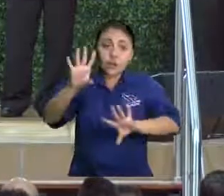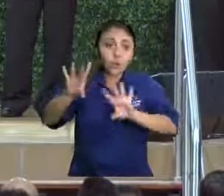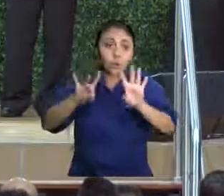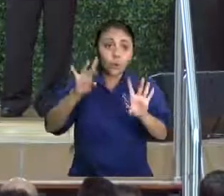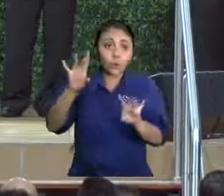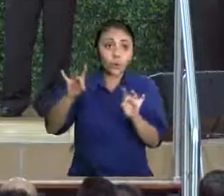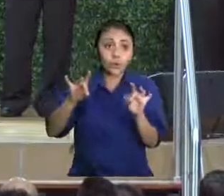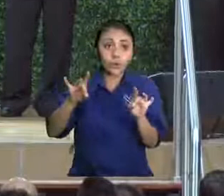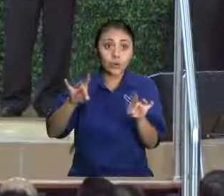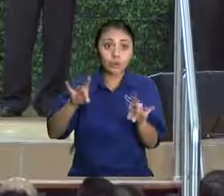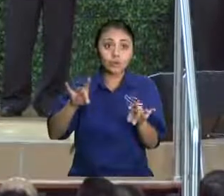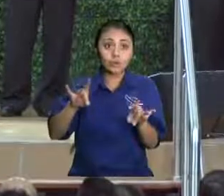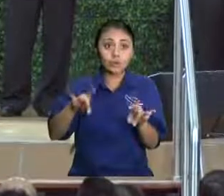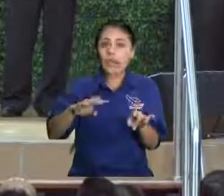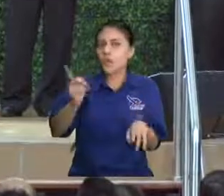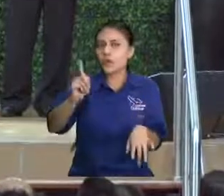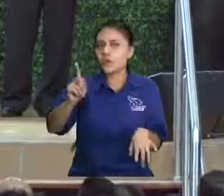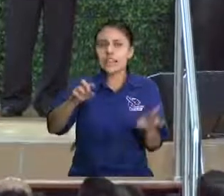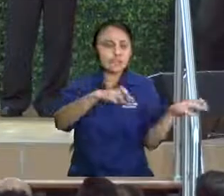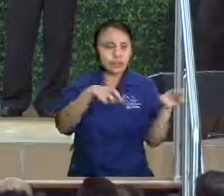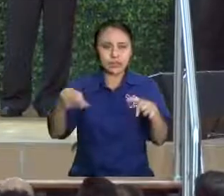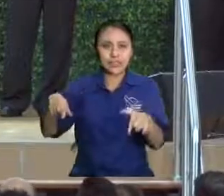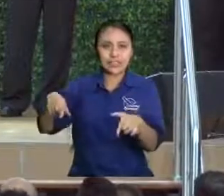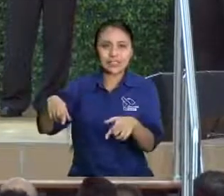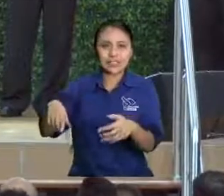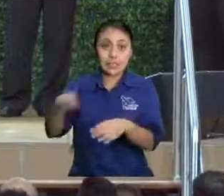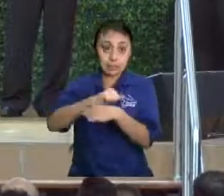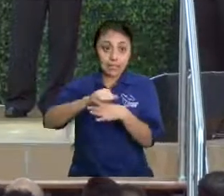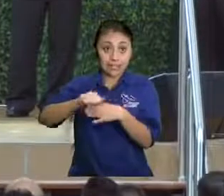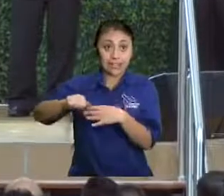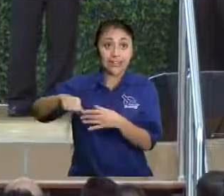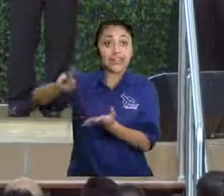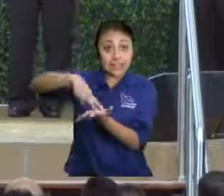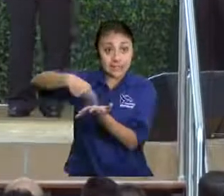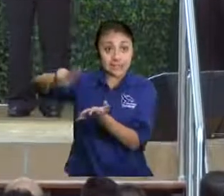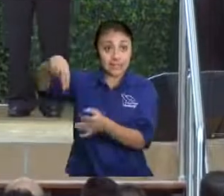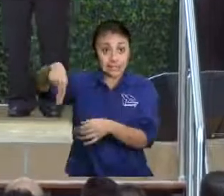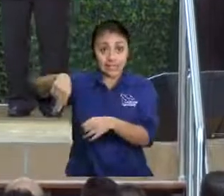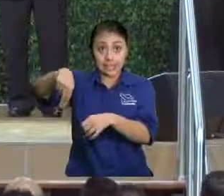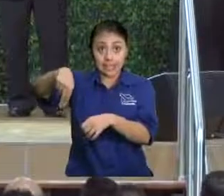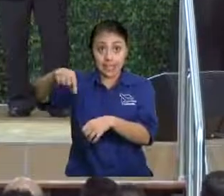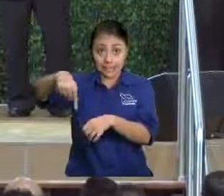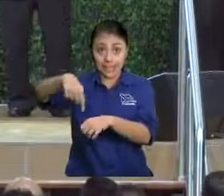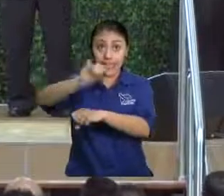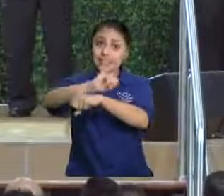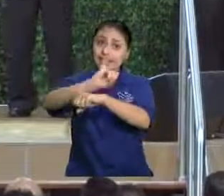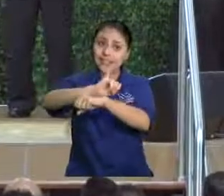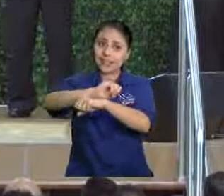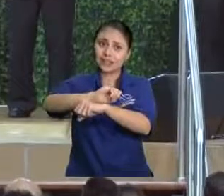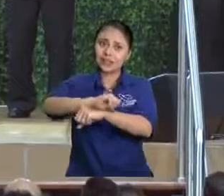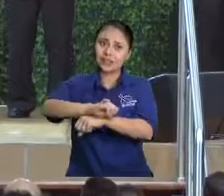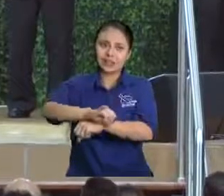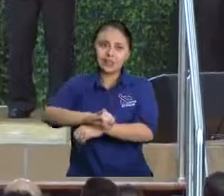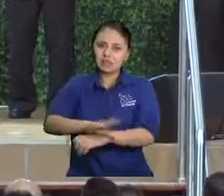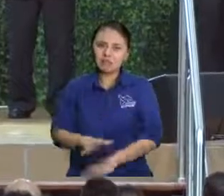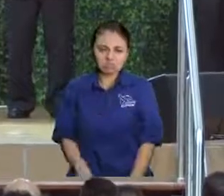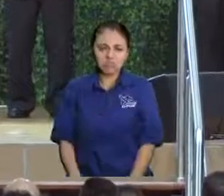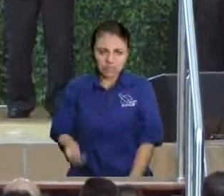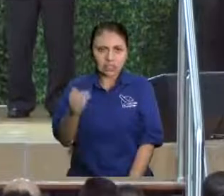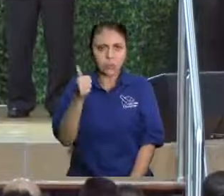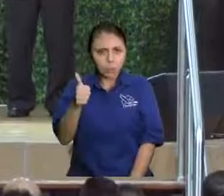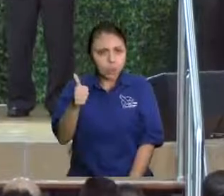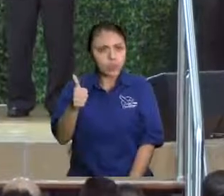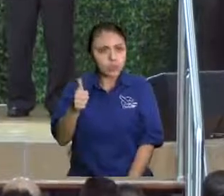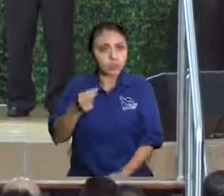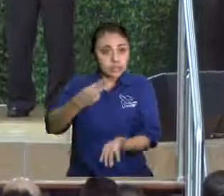estado practicando y danzan. Ellos son siempre bien lindos y es difícil que a ellos los critiquen, porque hasta buenos pasos se